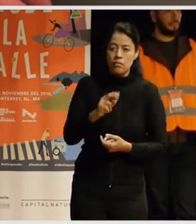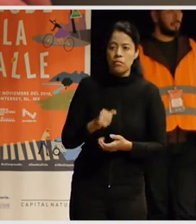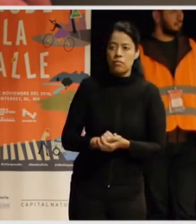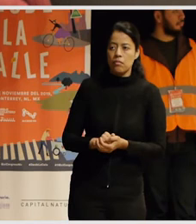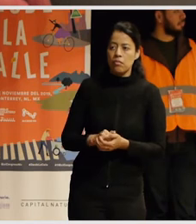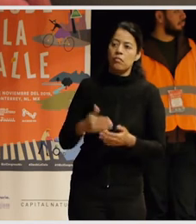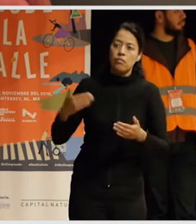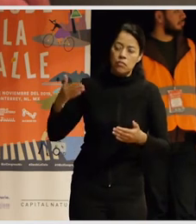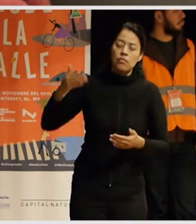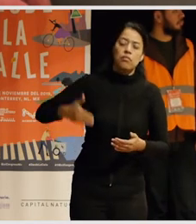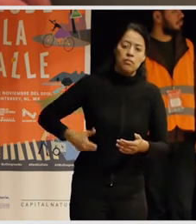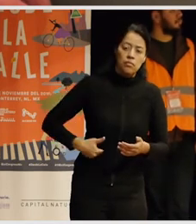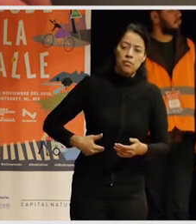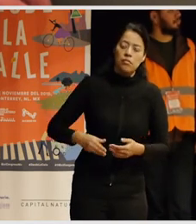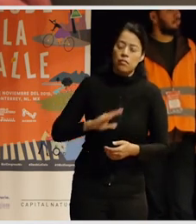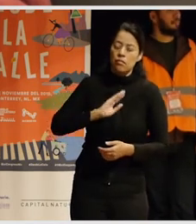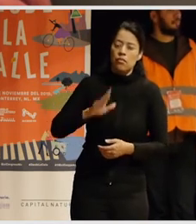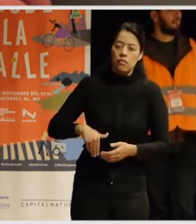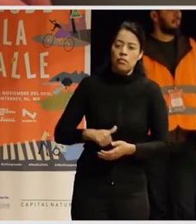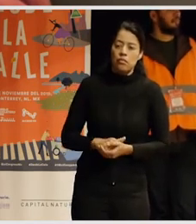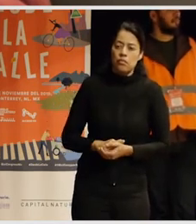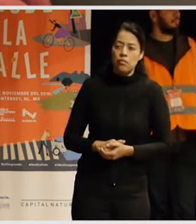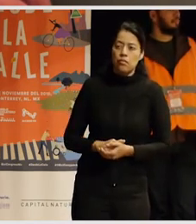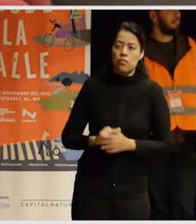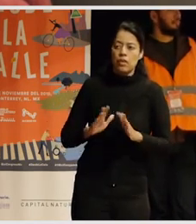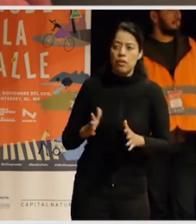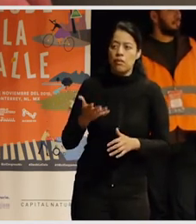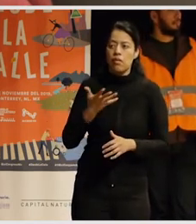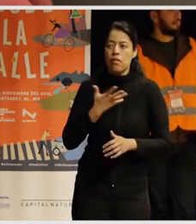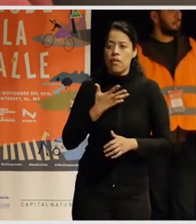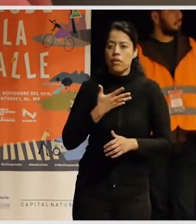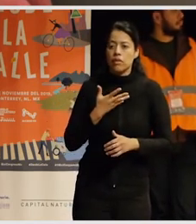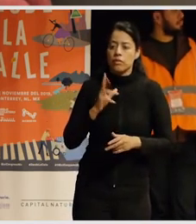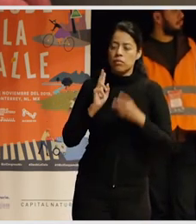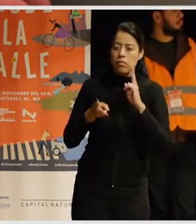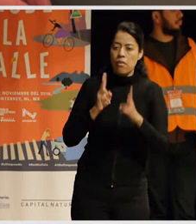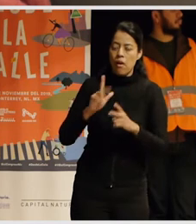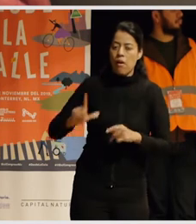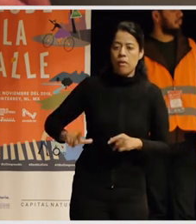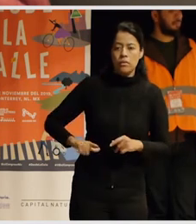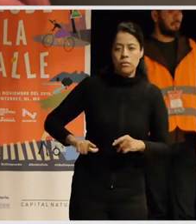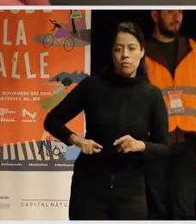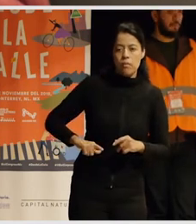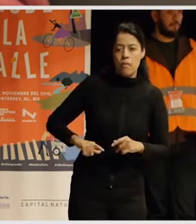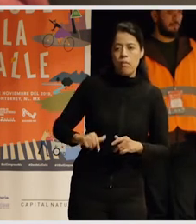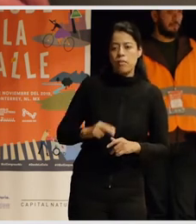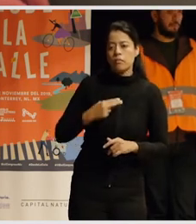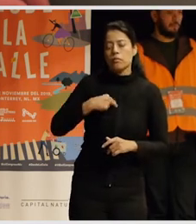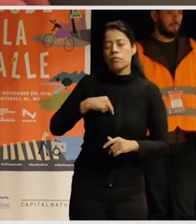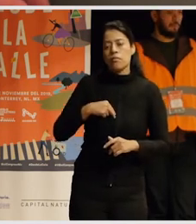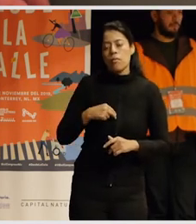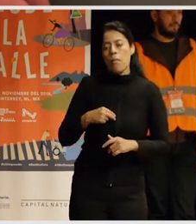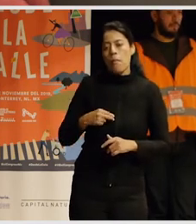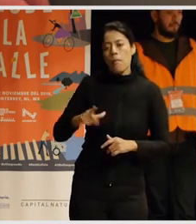ya accidentados que pierden la vida y ya tenemos por ahí unas pláticas con el gobernador el cual nos está